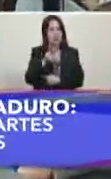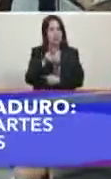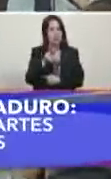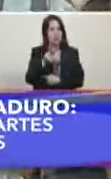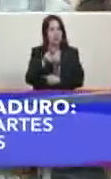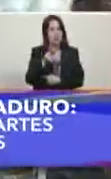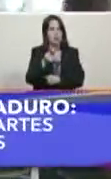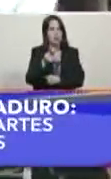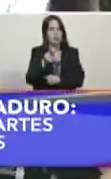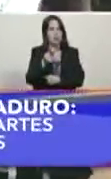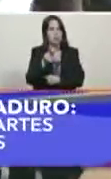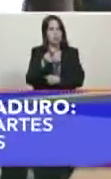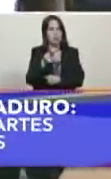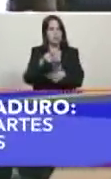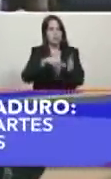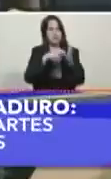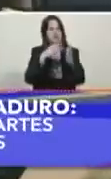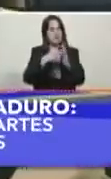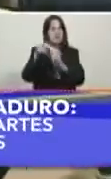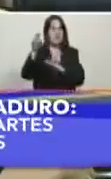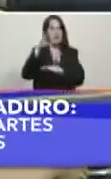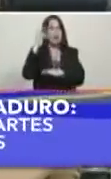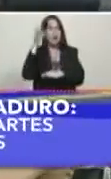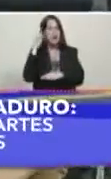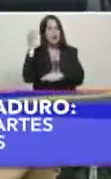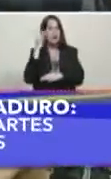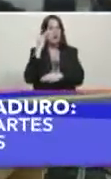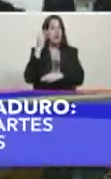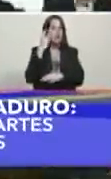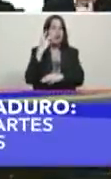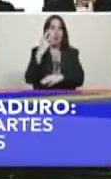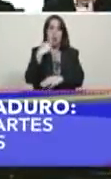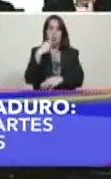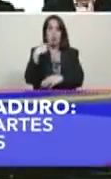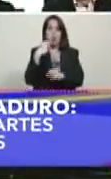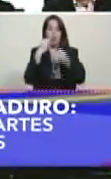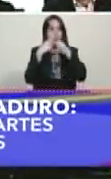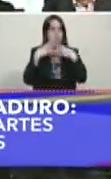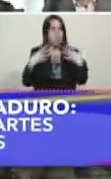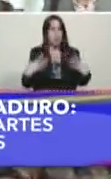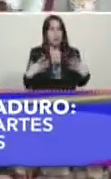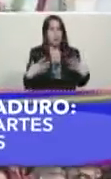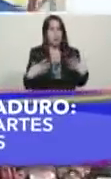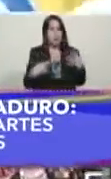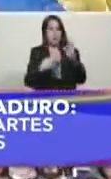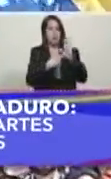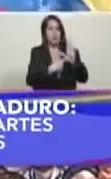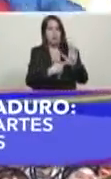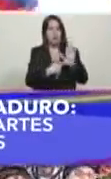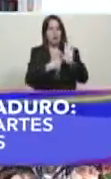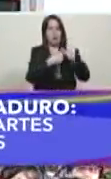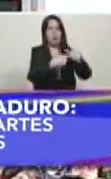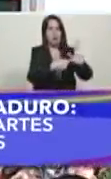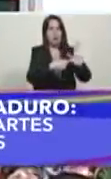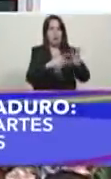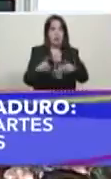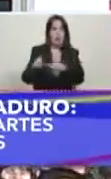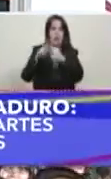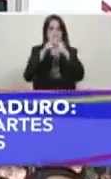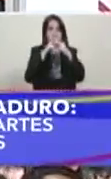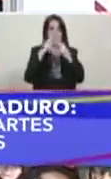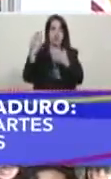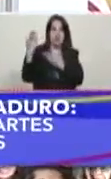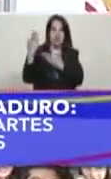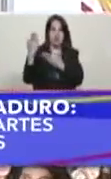han visto nuestra bandera amarillo azul y roja bandera hermosa por favor si alguien me presta esa bandera